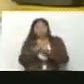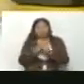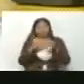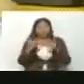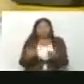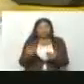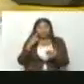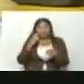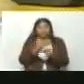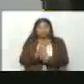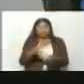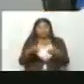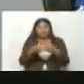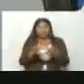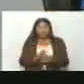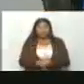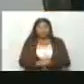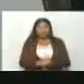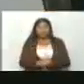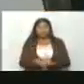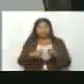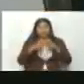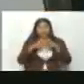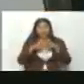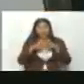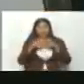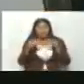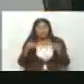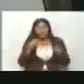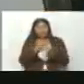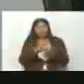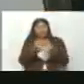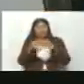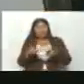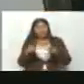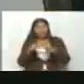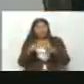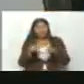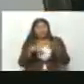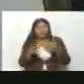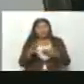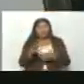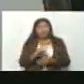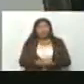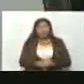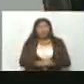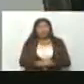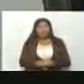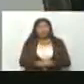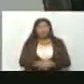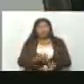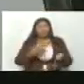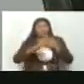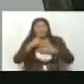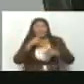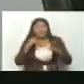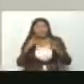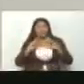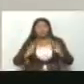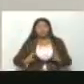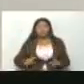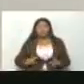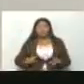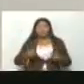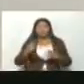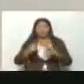con ese equipo? No todos los trabajadores pertenecientes a esa área se van a ir vamos a decir, a un descanso. La